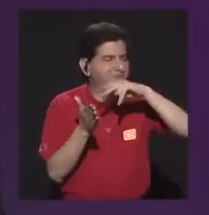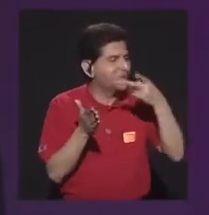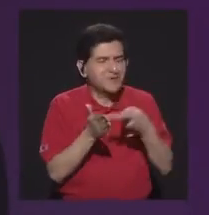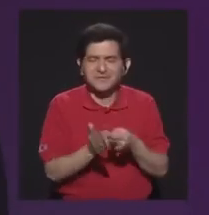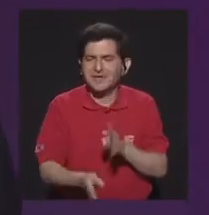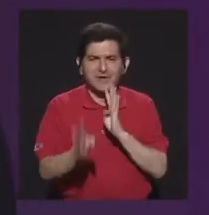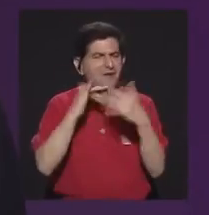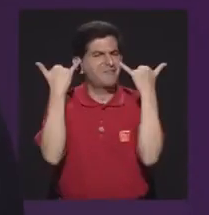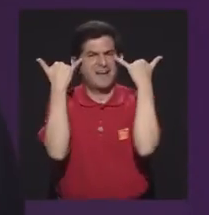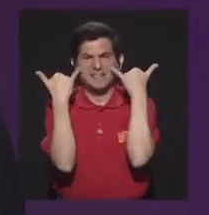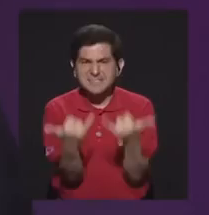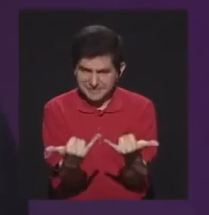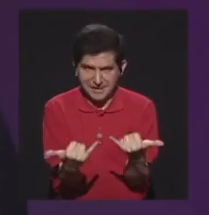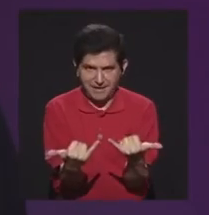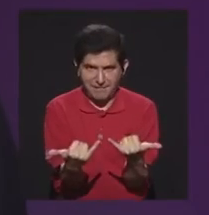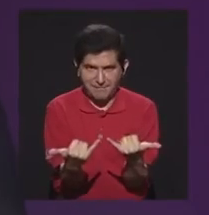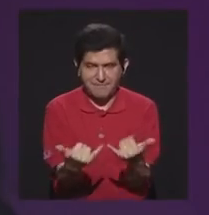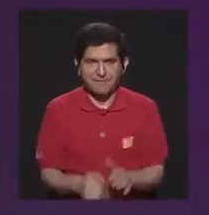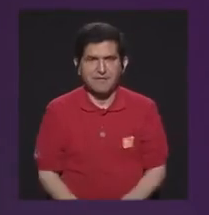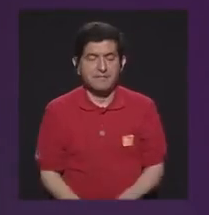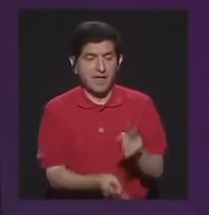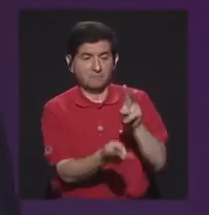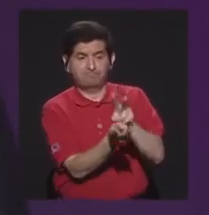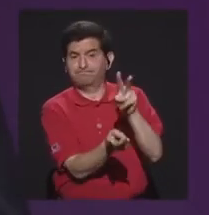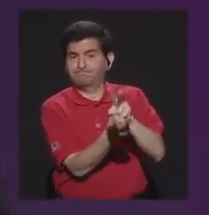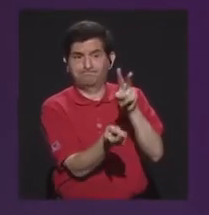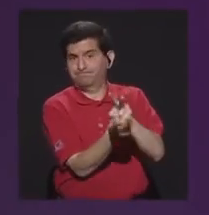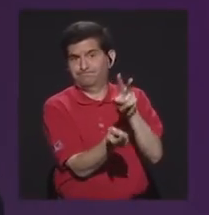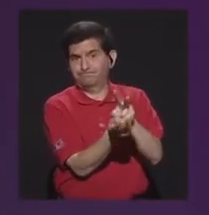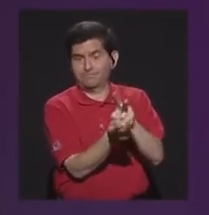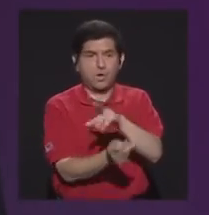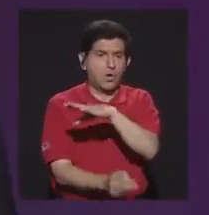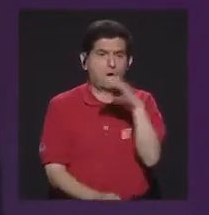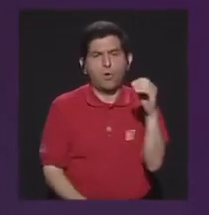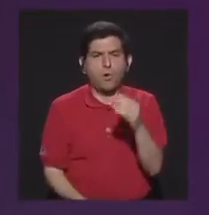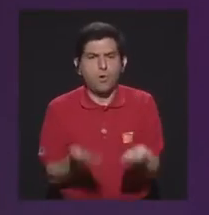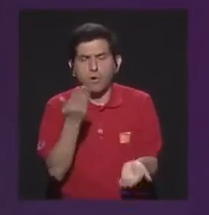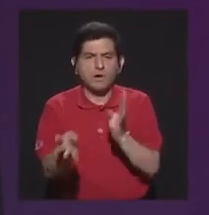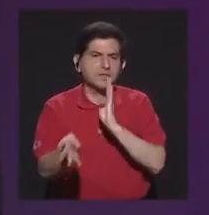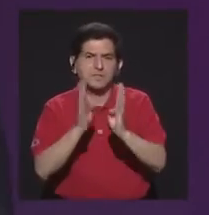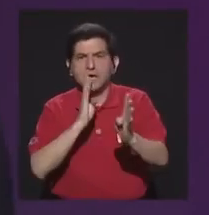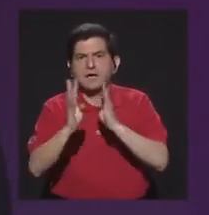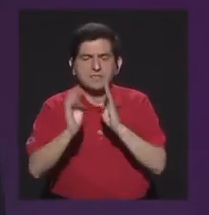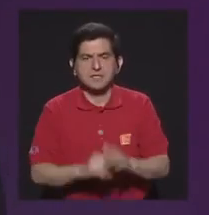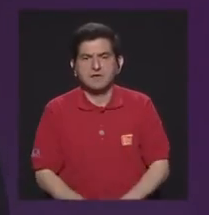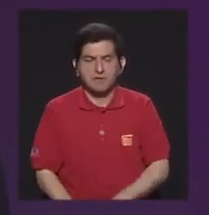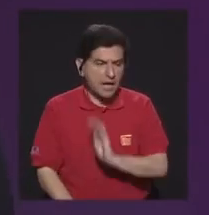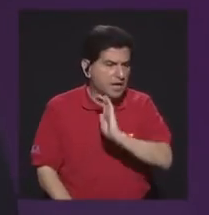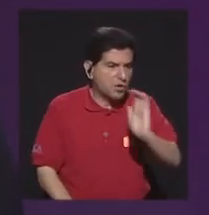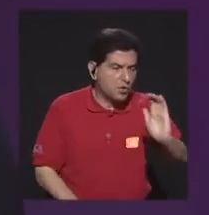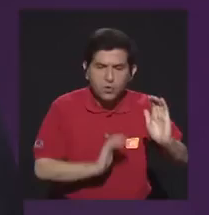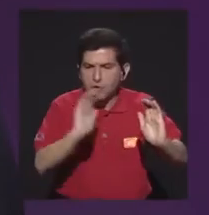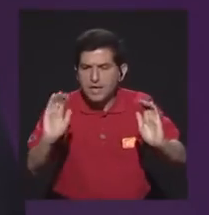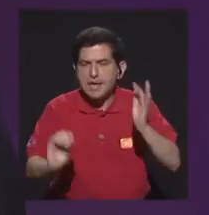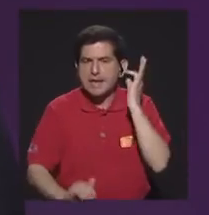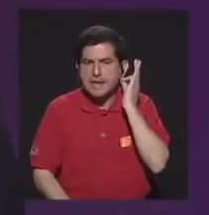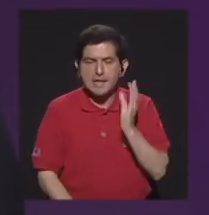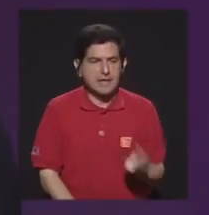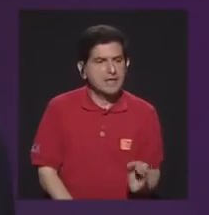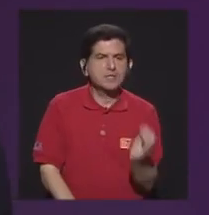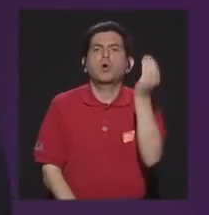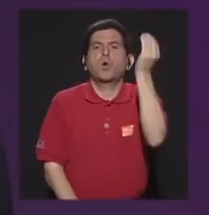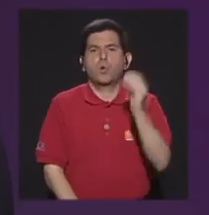hablar inmediatamente de las relaciones coitales o hablar inmediatamente con los niños o las niñas y